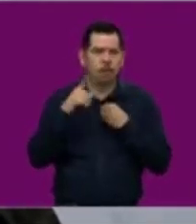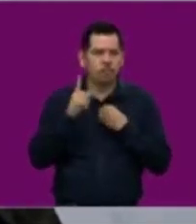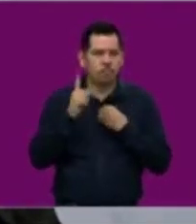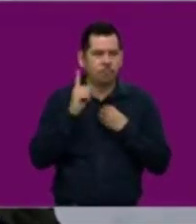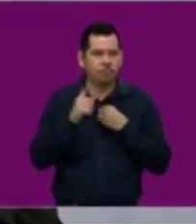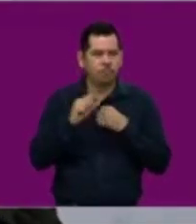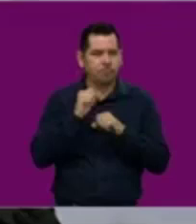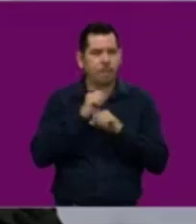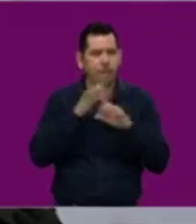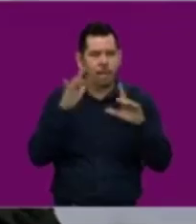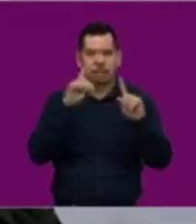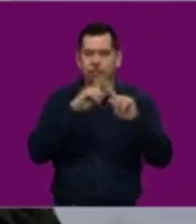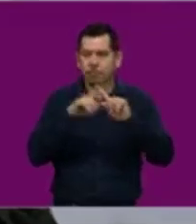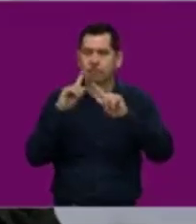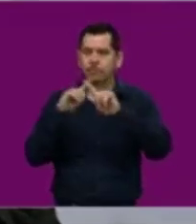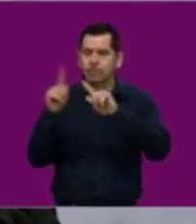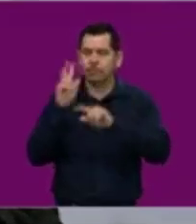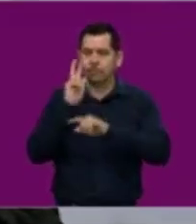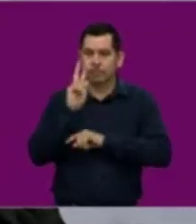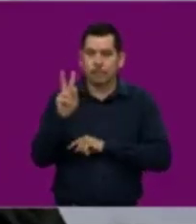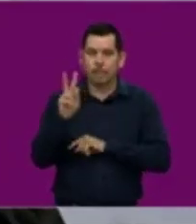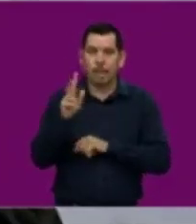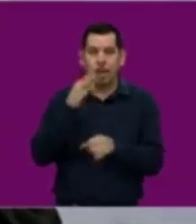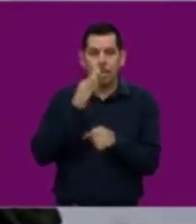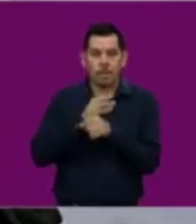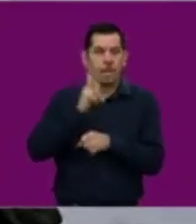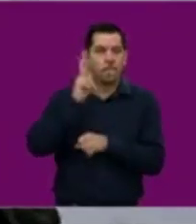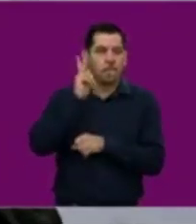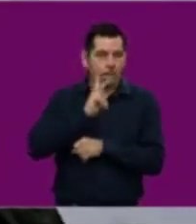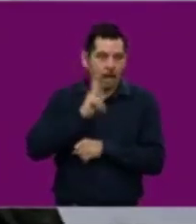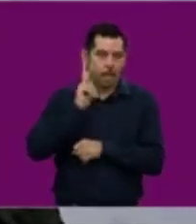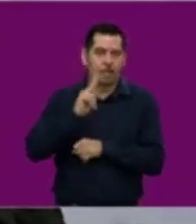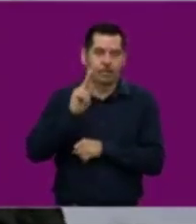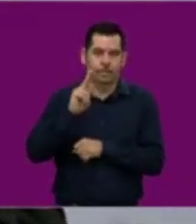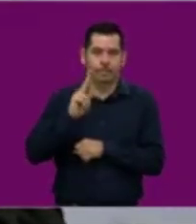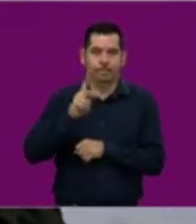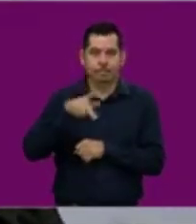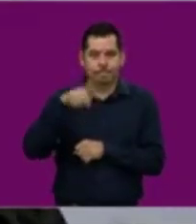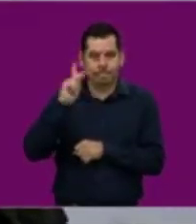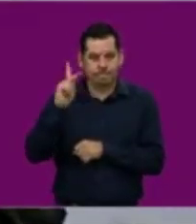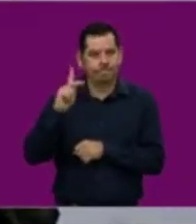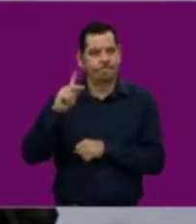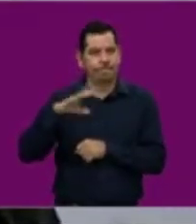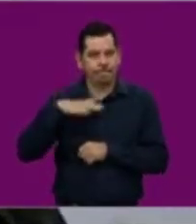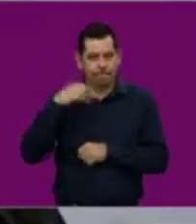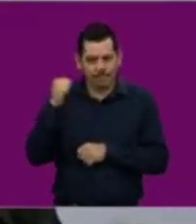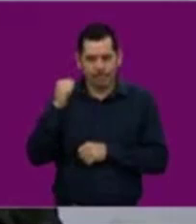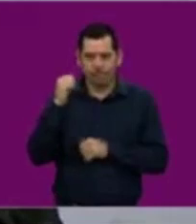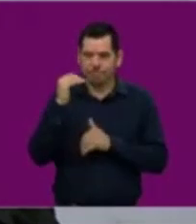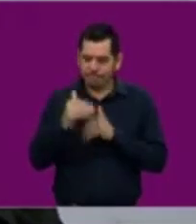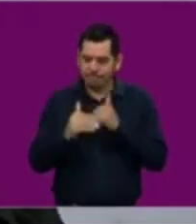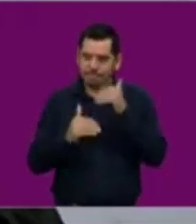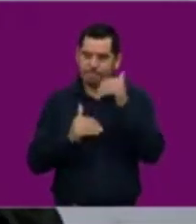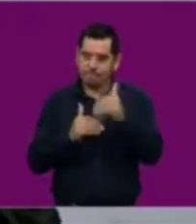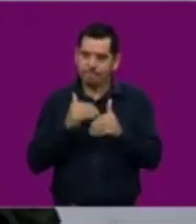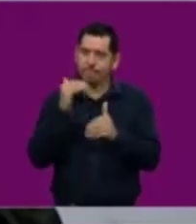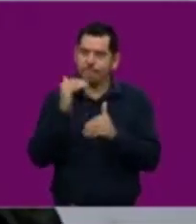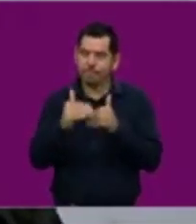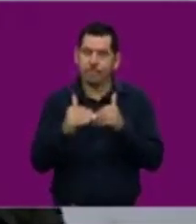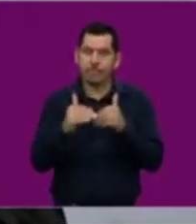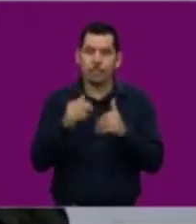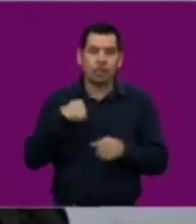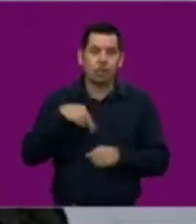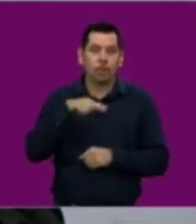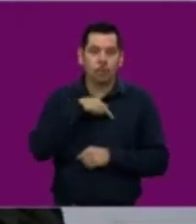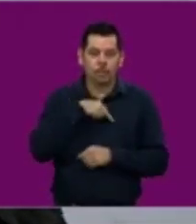prueba y estamos en esa prueba pero vamos a superarla los morelenses siempre hemos sido aguerridos